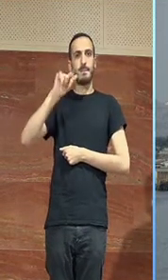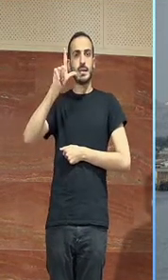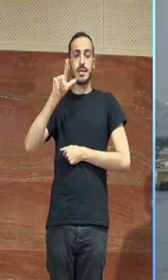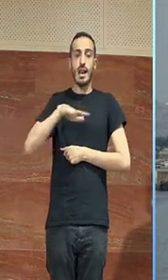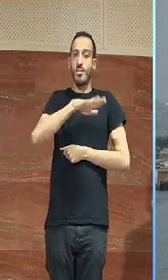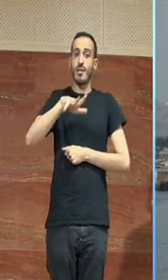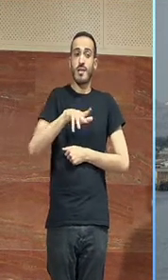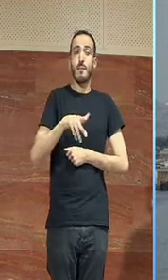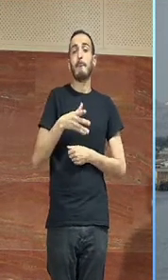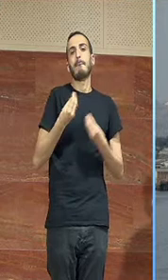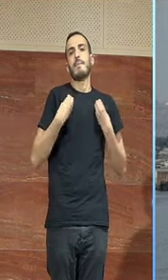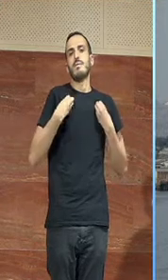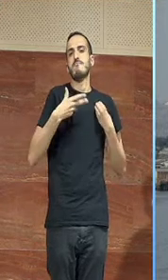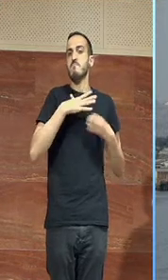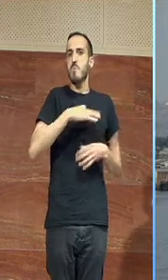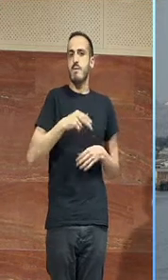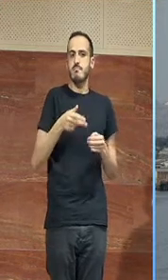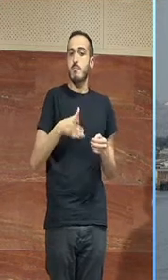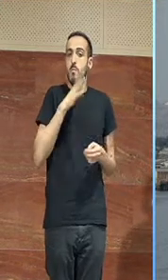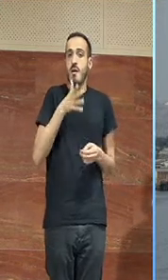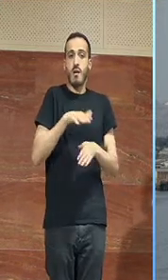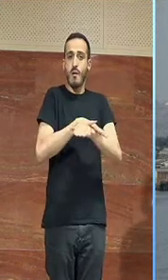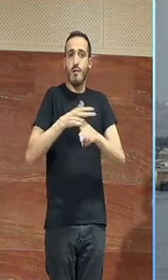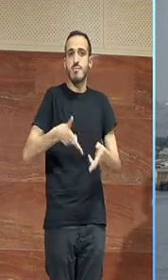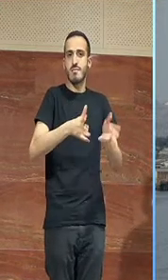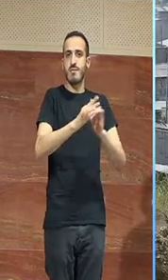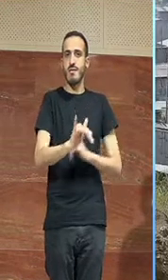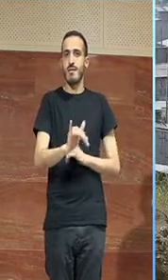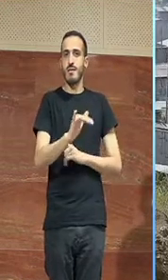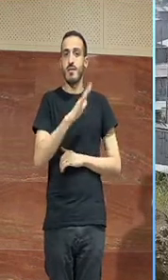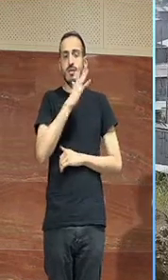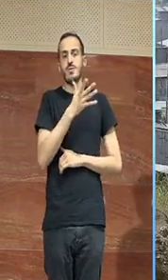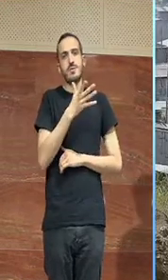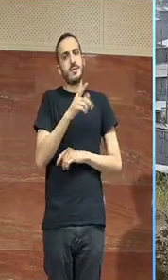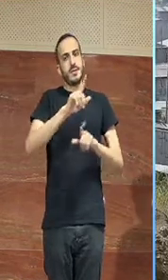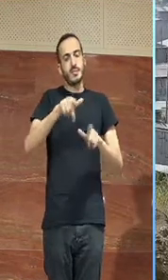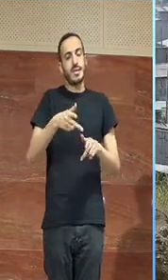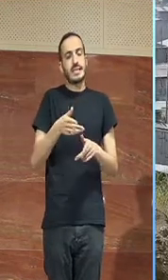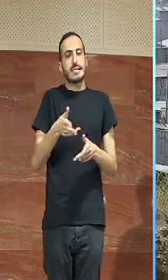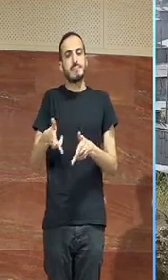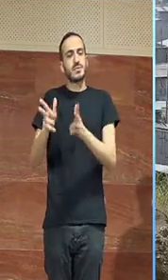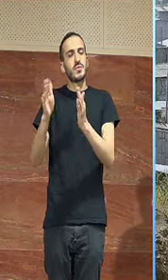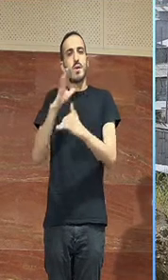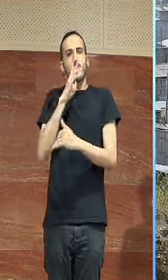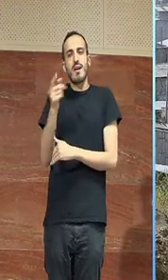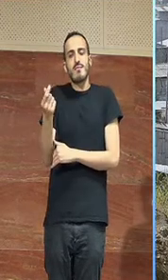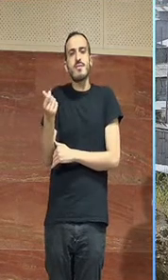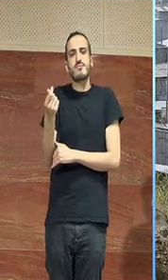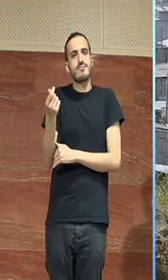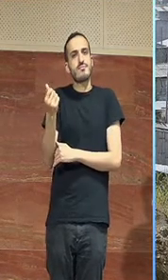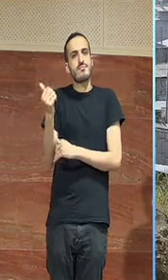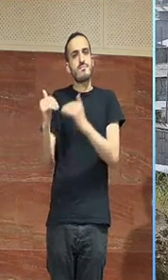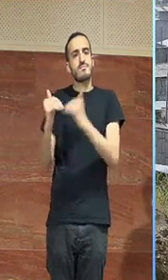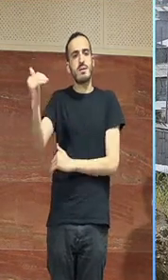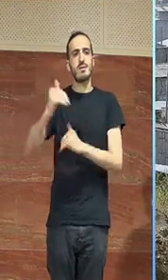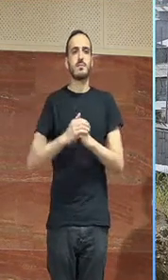vivir. El resto del terreno tiene propiedad y es caro. Pero ni siquiera en estas situaciones se da. Esta foto está